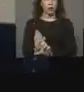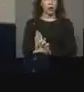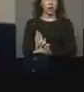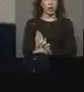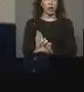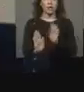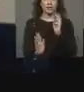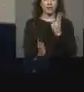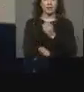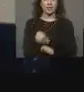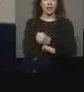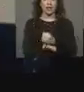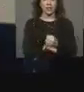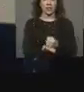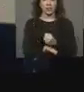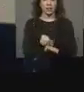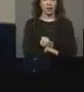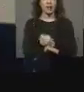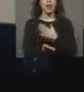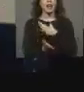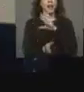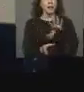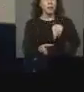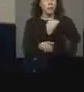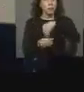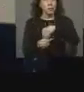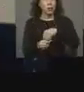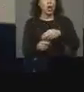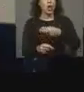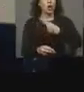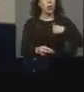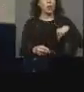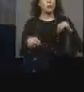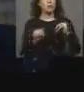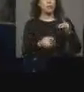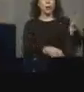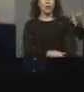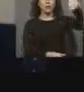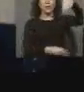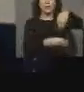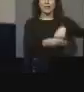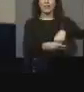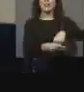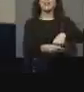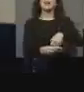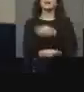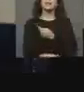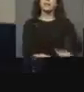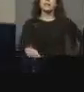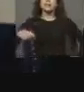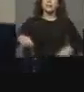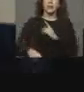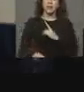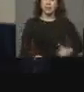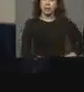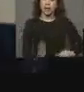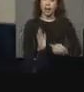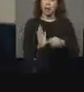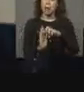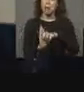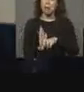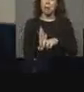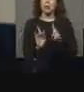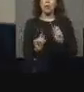encuentra en tercer trámite se propone incluirlos en nuestros procesos eleccionarios. Este proyecto no es